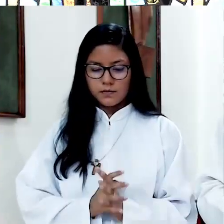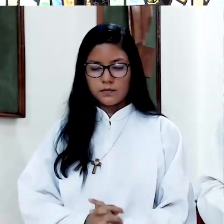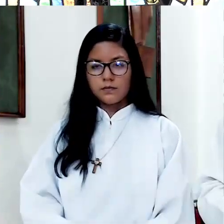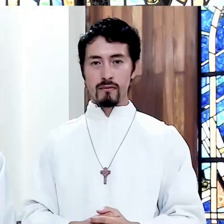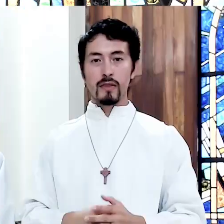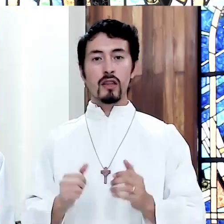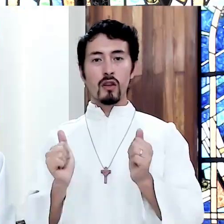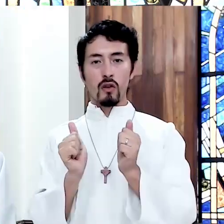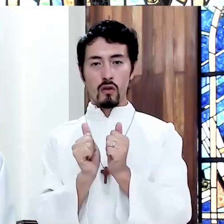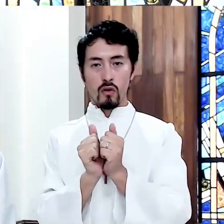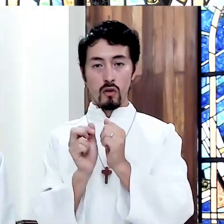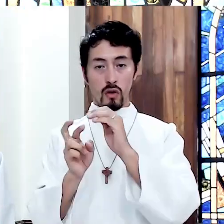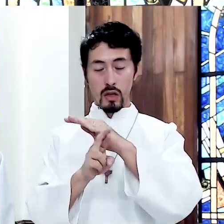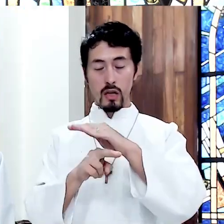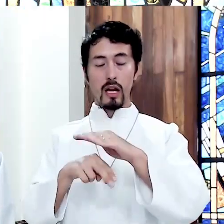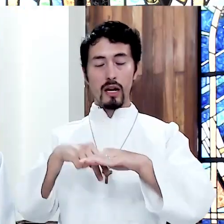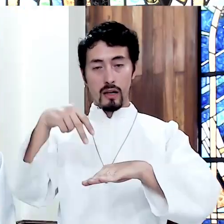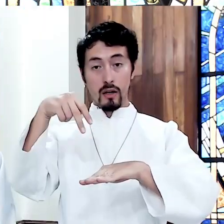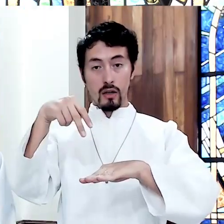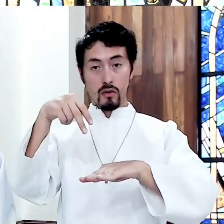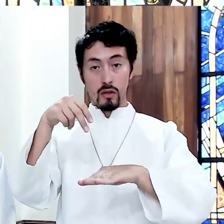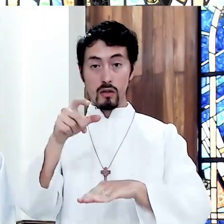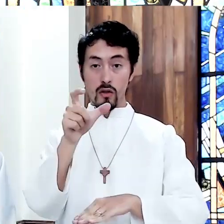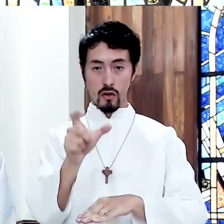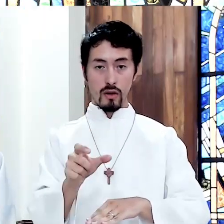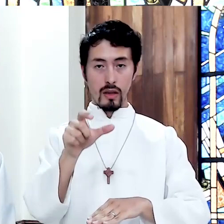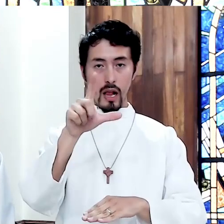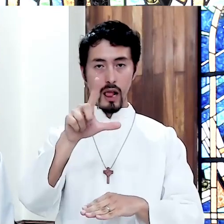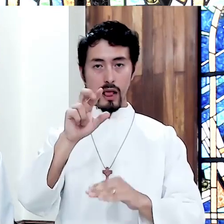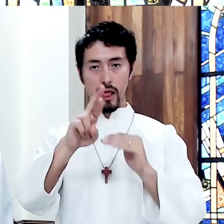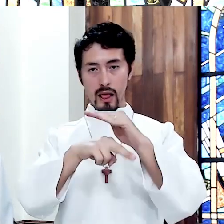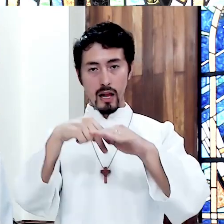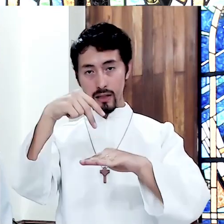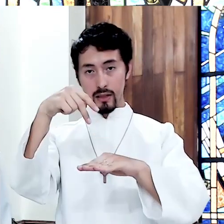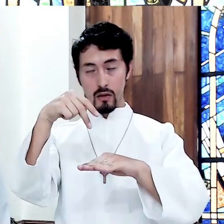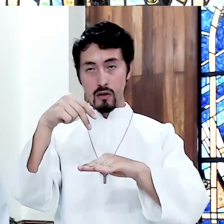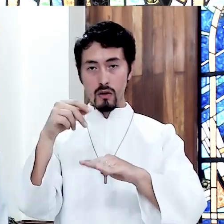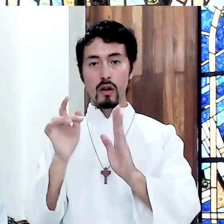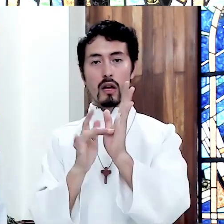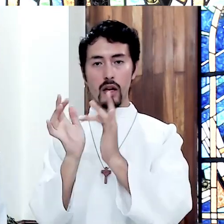Con la resurrección de Lázaro, Jesús nos ha dejado muy claro